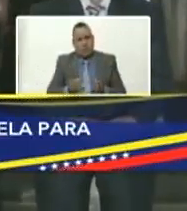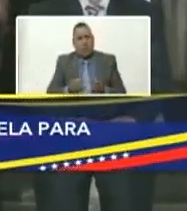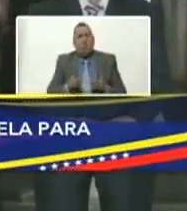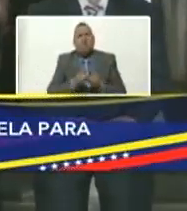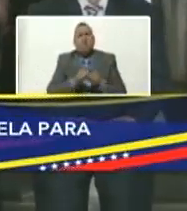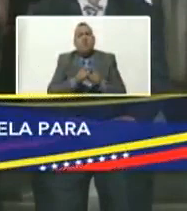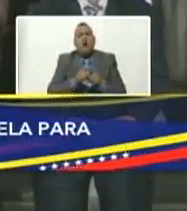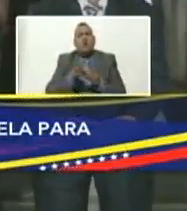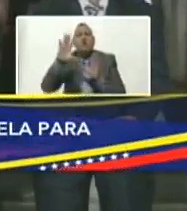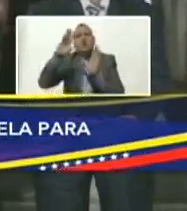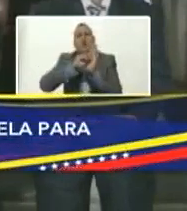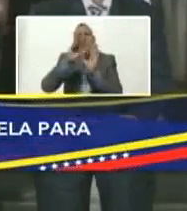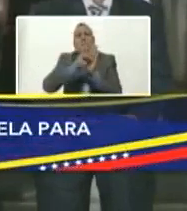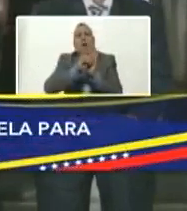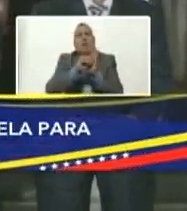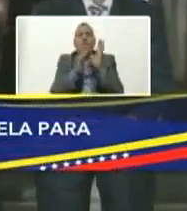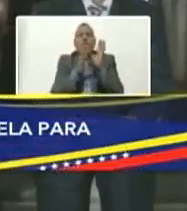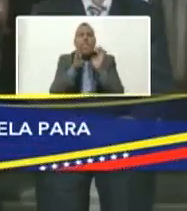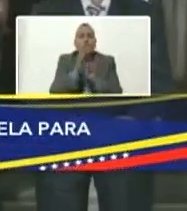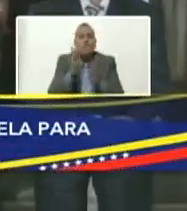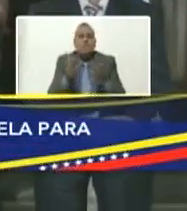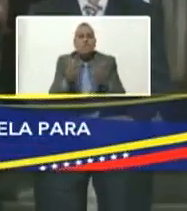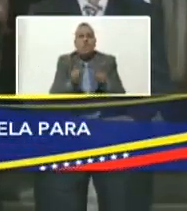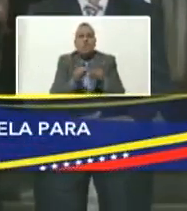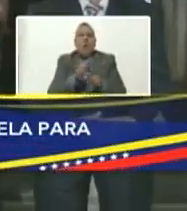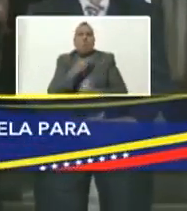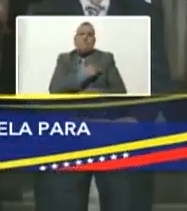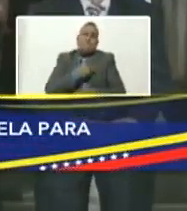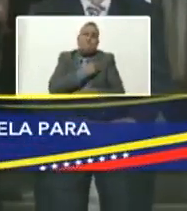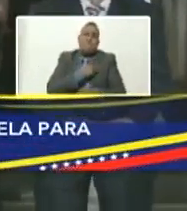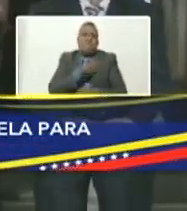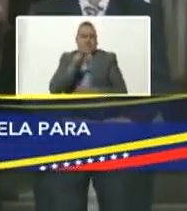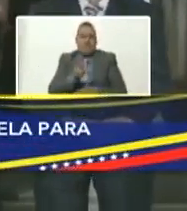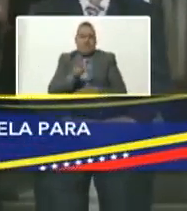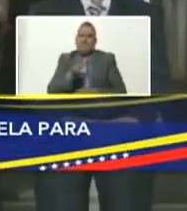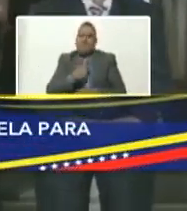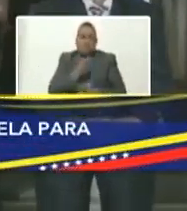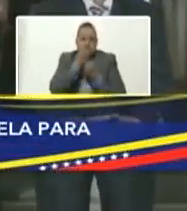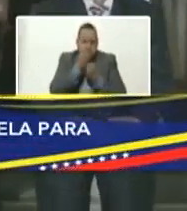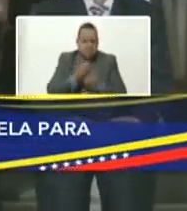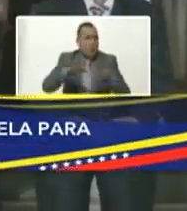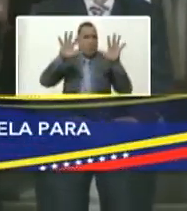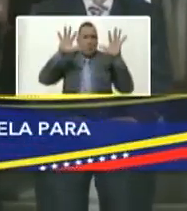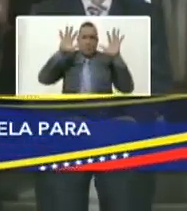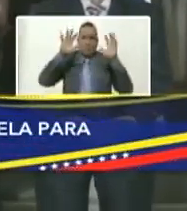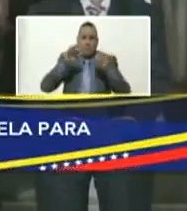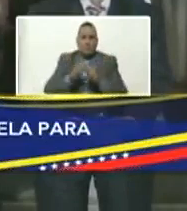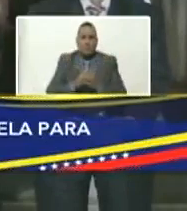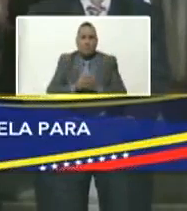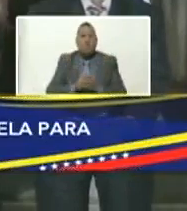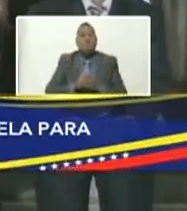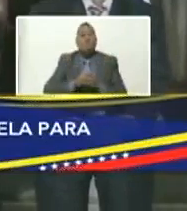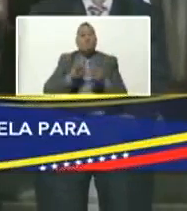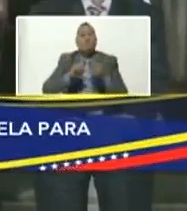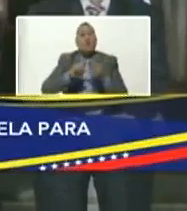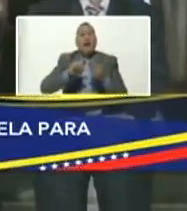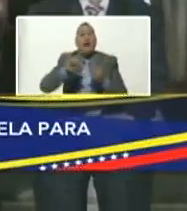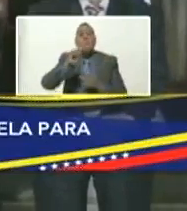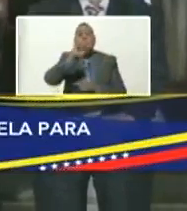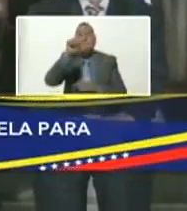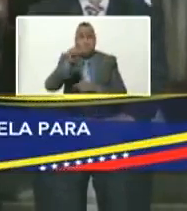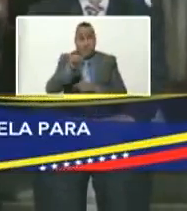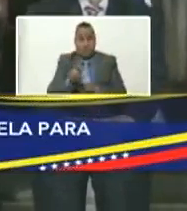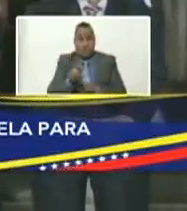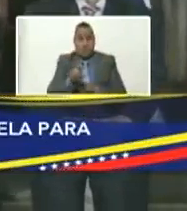Cristo, de misionero. Es un gesto maravilloso. Sobre lo que tú preguntas, bueno, le tocaría contestarla a